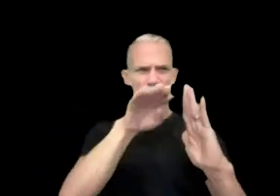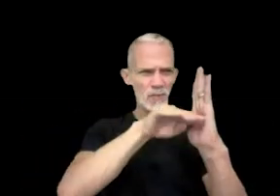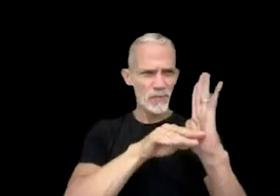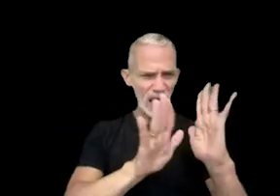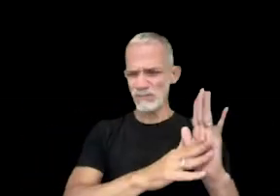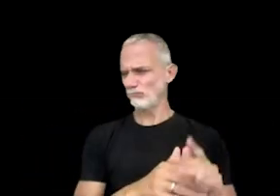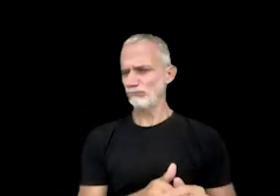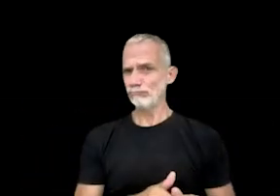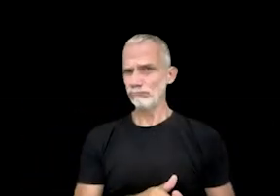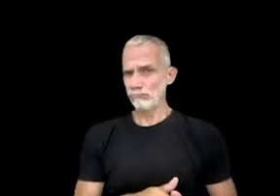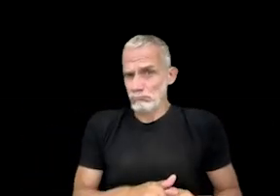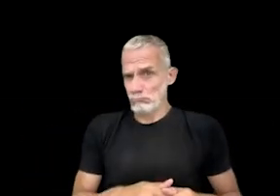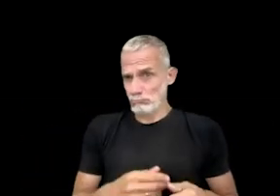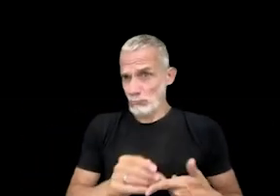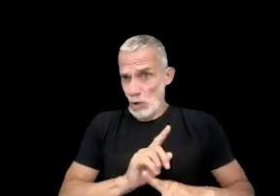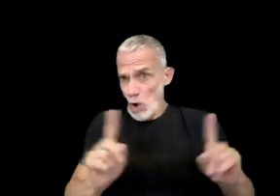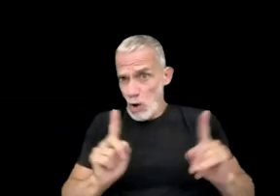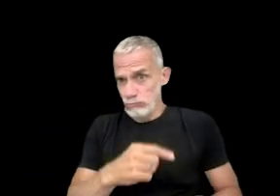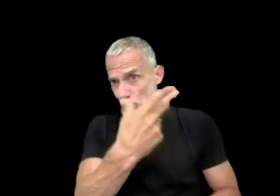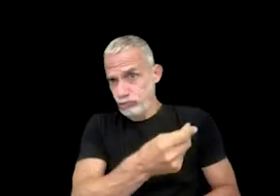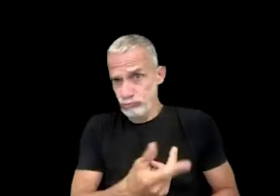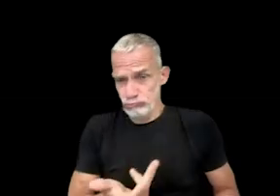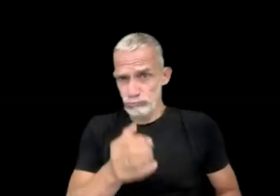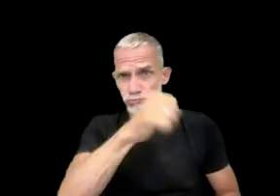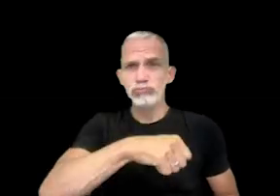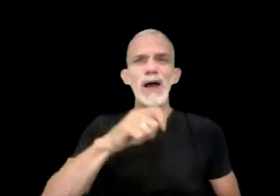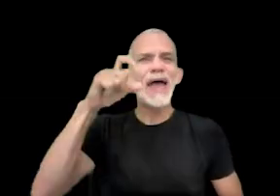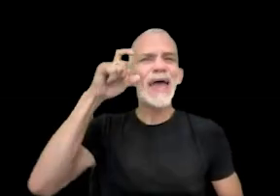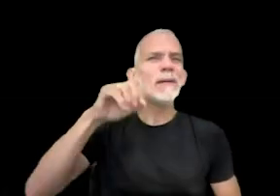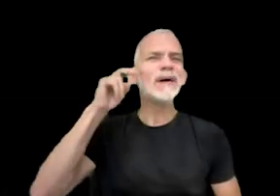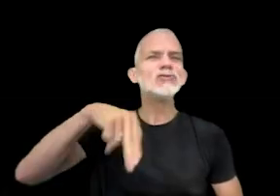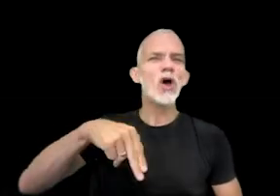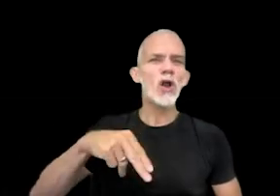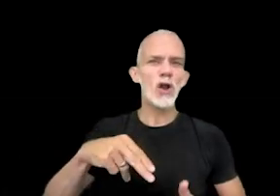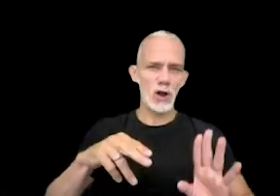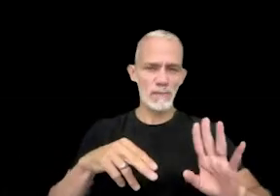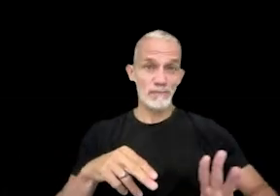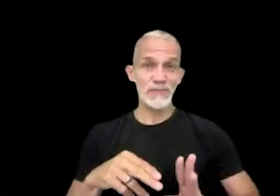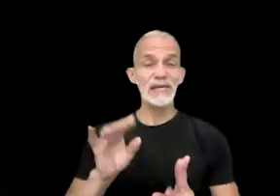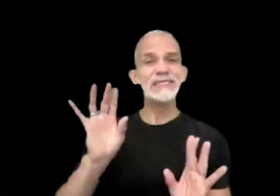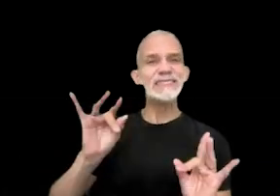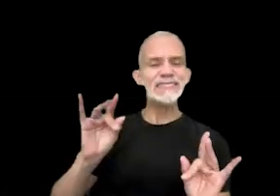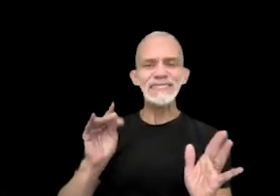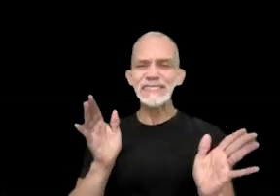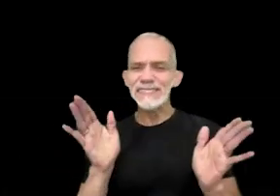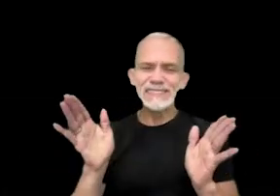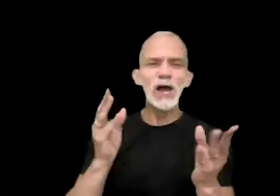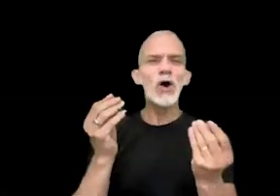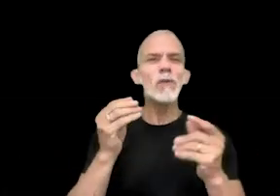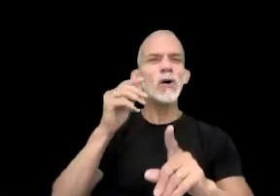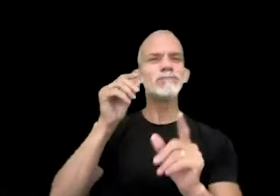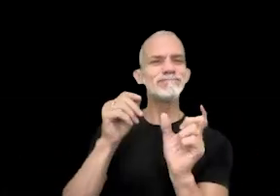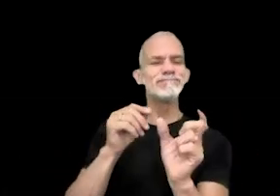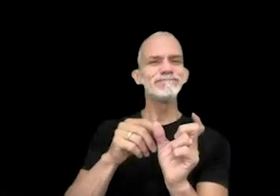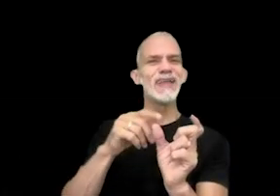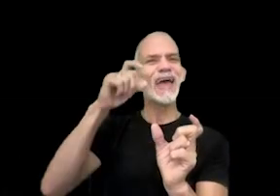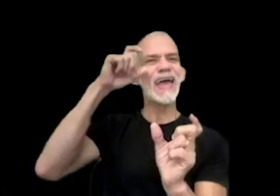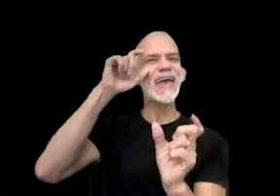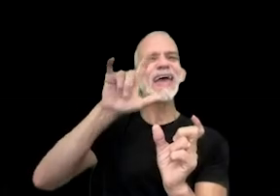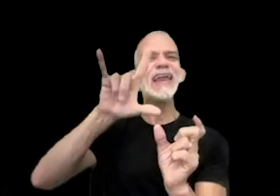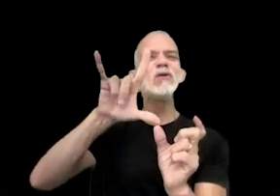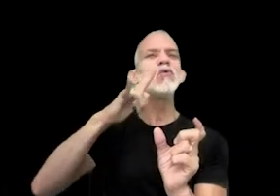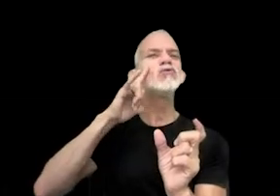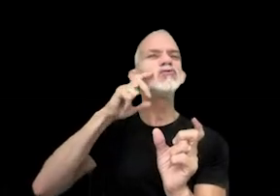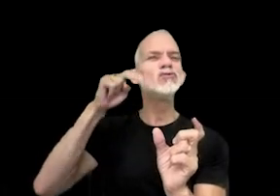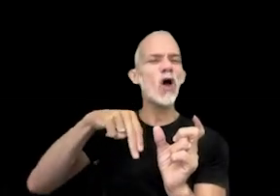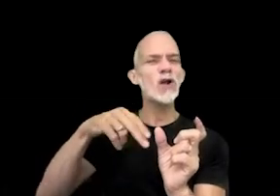normativo. Eso es lo que hace un sujeto evasor. Lo que es difícil a veces mesurar es qué es la elusión. Y cuando